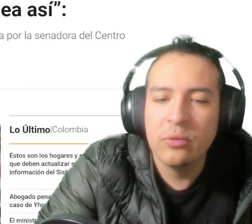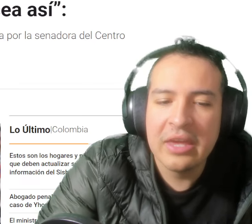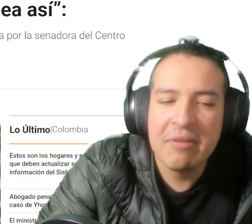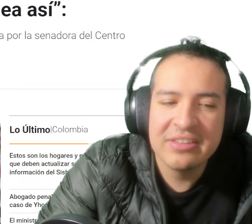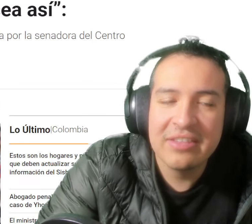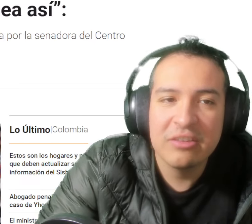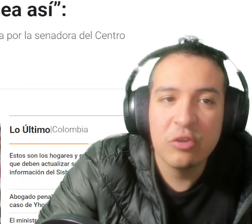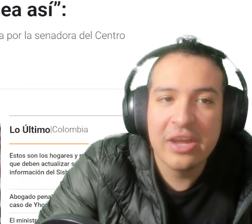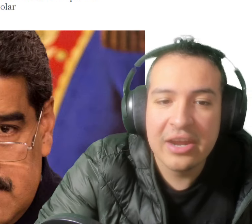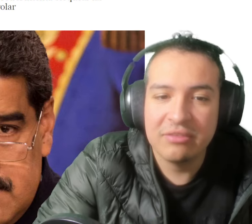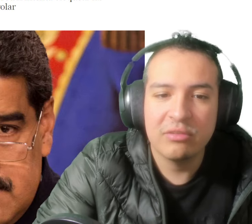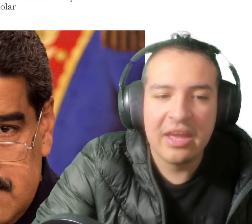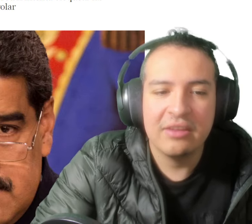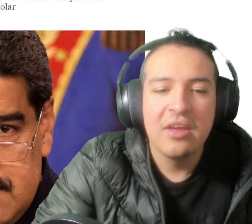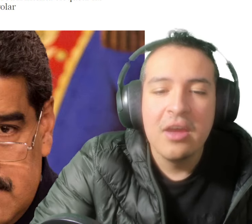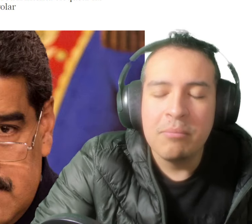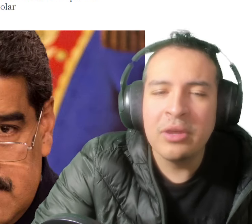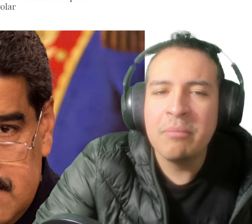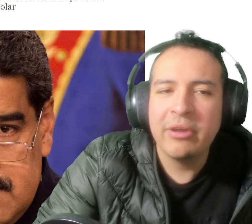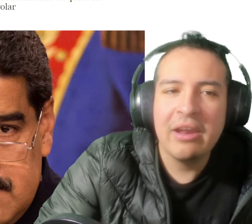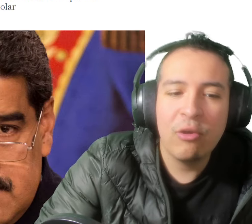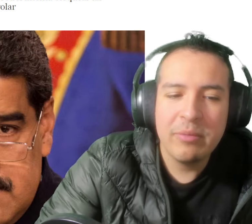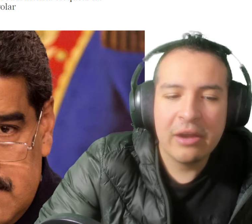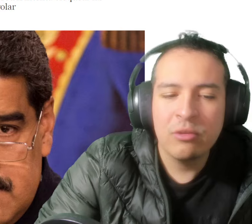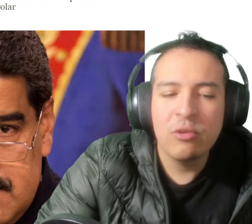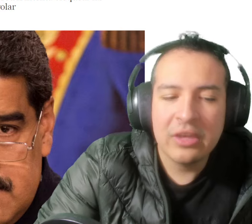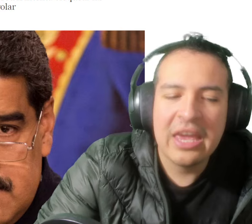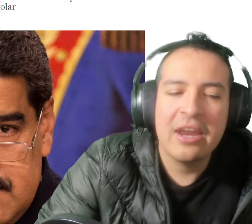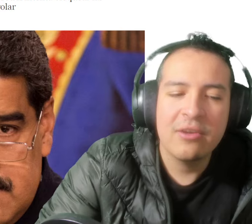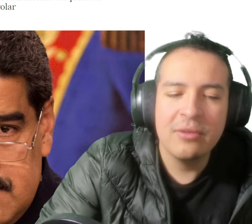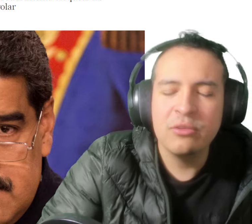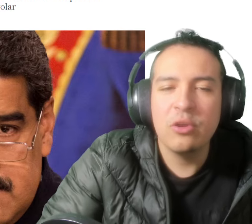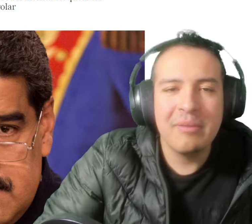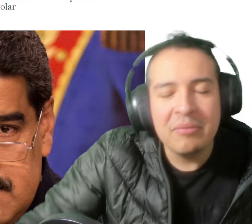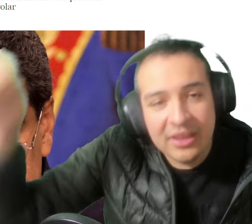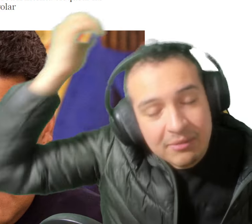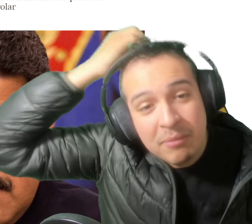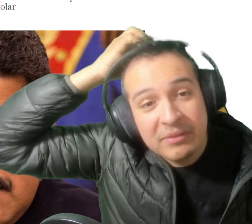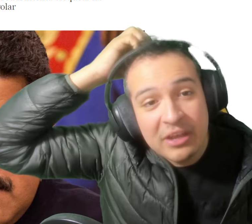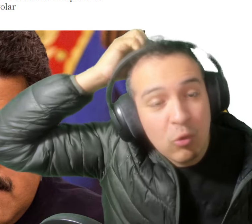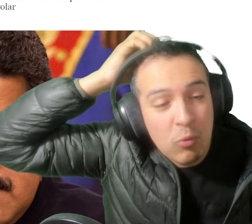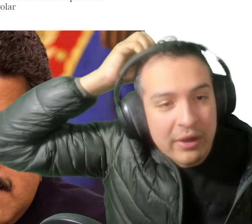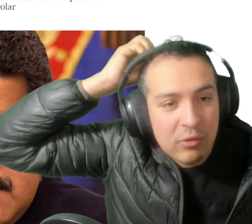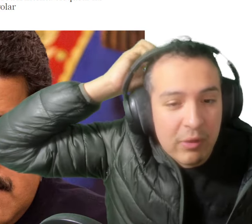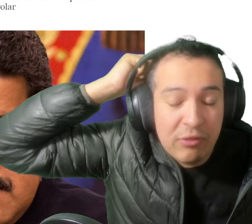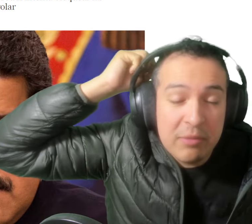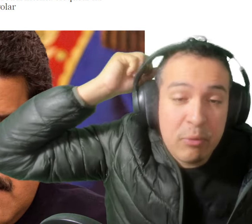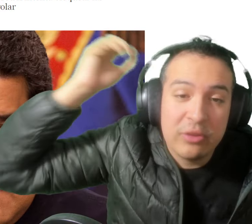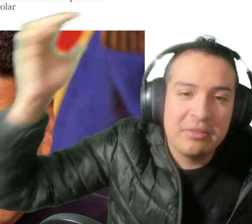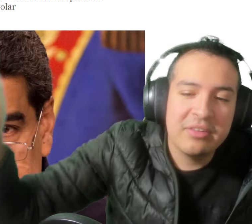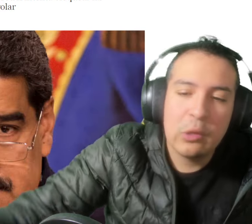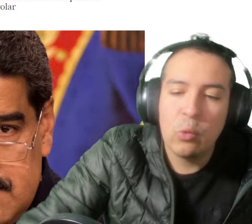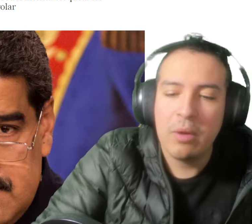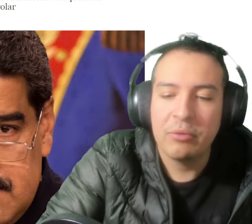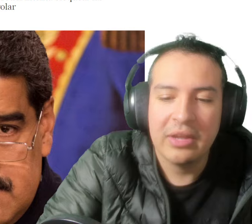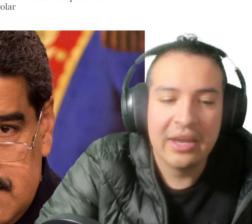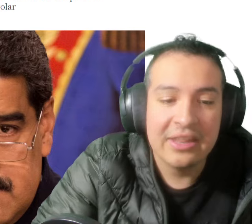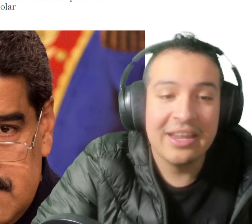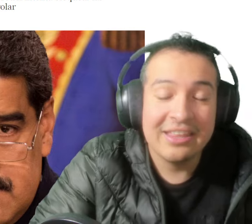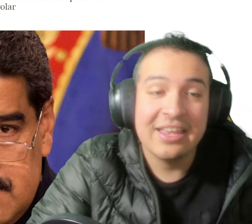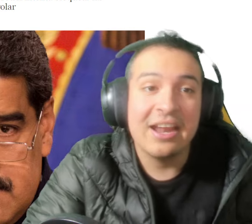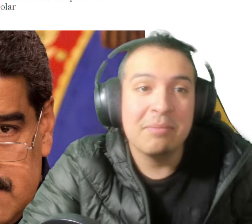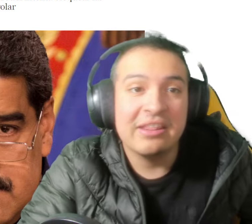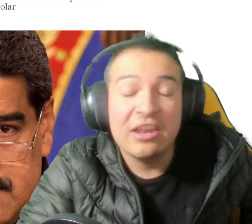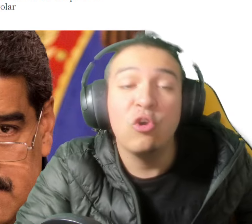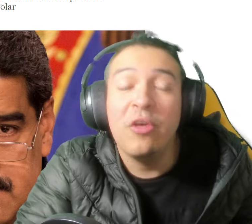Facebook y bastantes otras redes sociales Por qué Porque el gobierno no quiere no esto normalmente también pasa en Cuba no cuando hay protestas en Cuba porque la